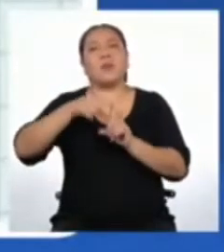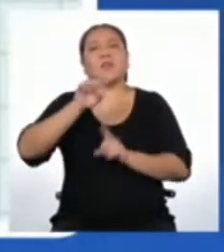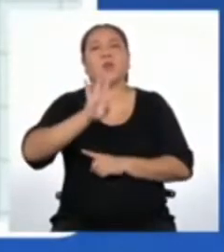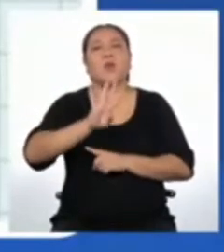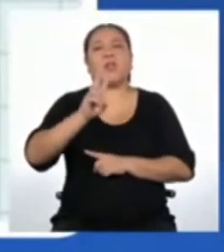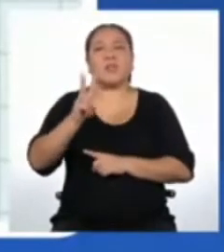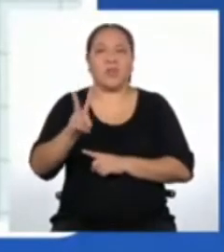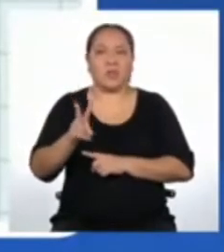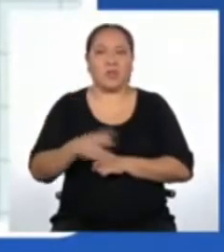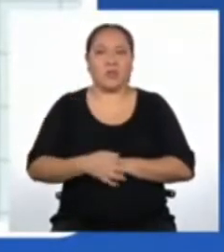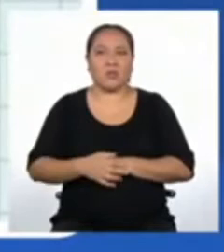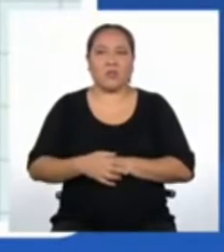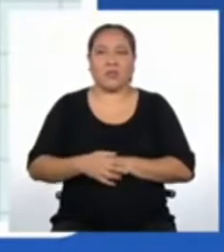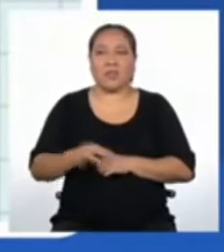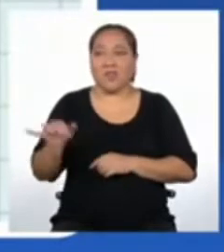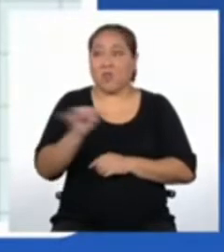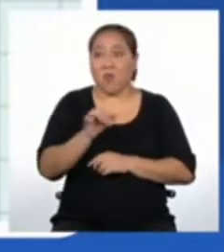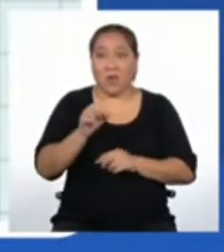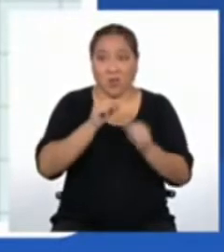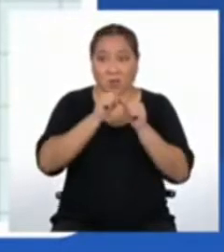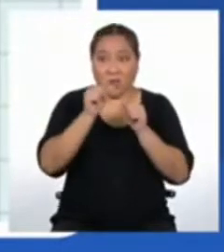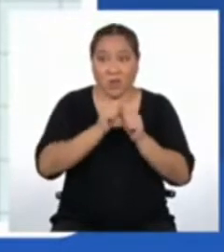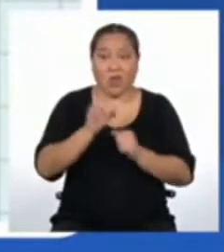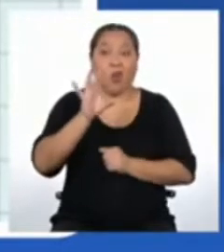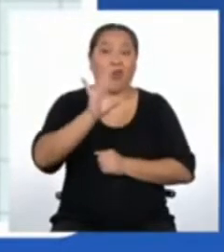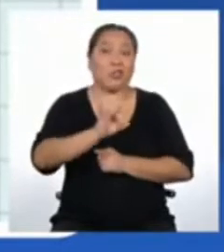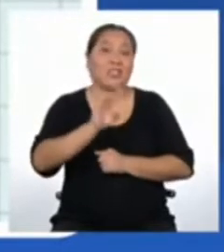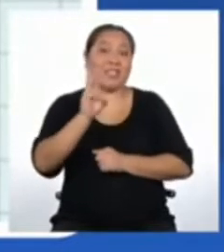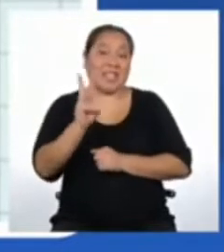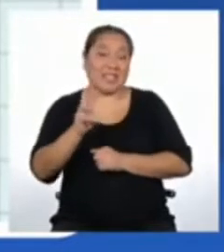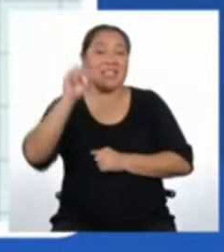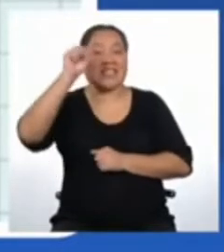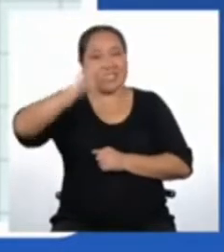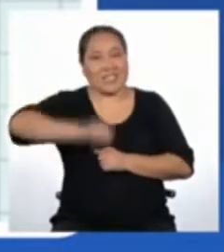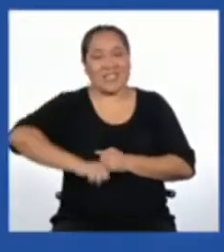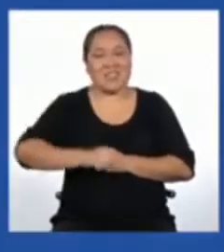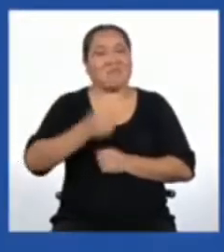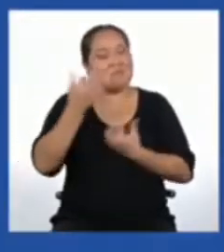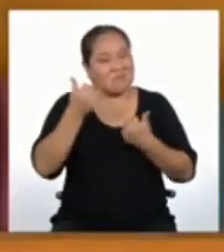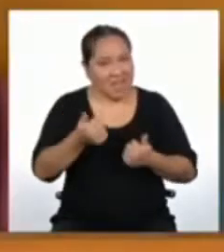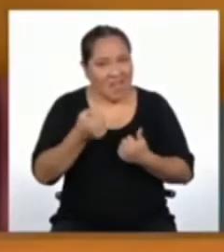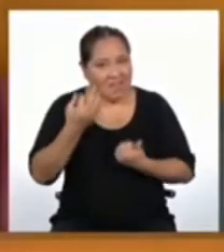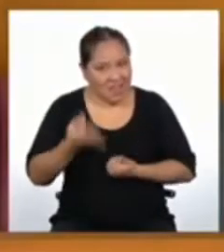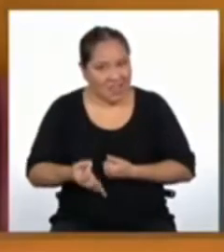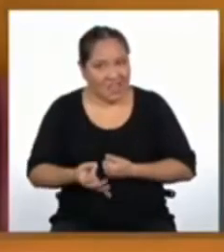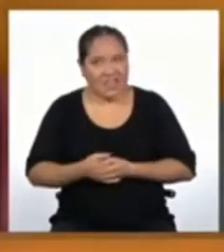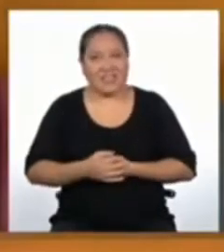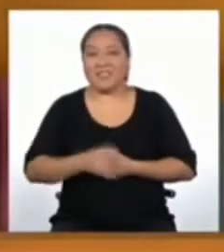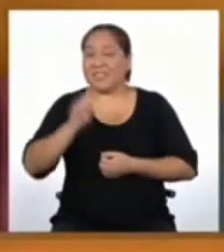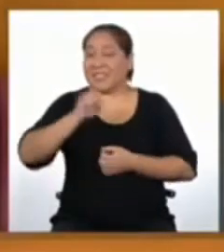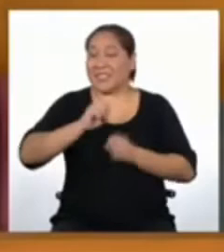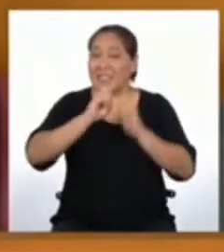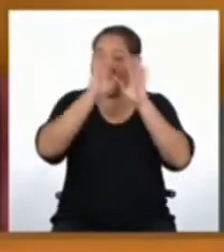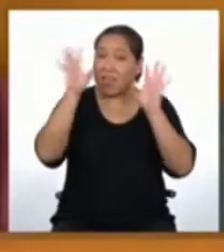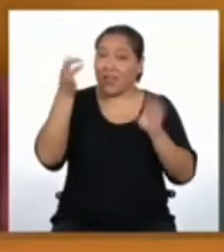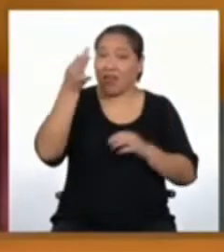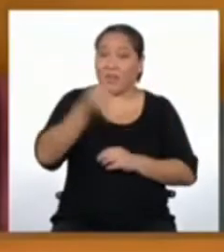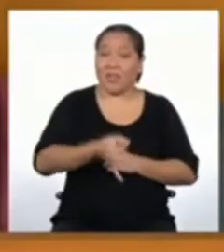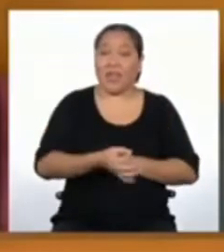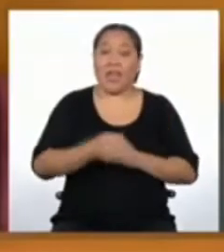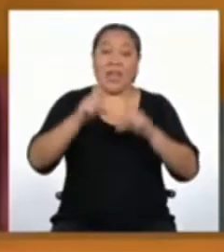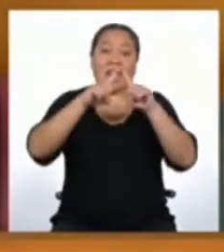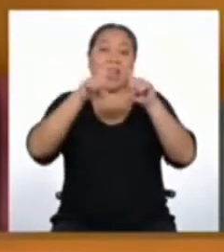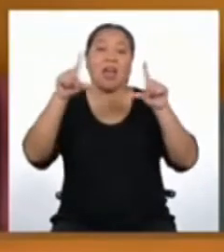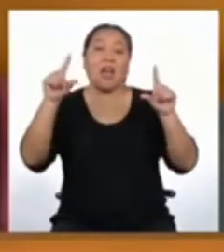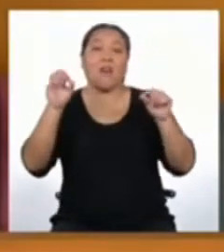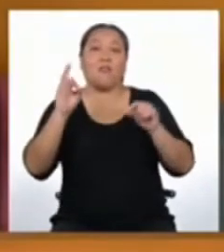42? ¿Resultó ser el mismo número? ¡86! ¡Sí! ¡Increíble!, ¿no? Queda claro entonces que la